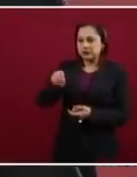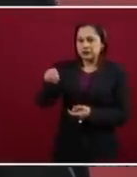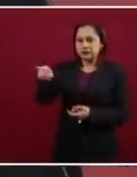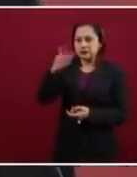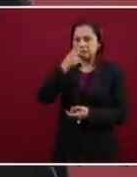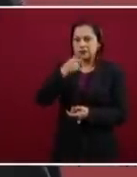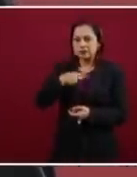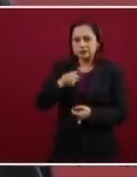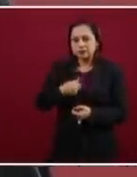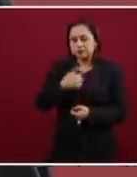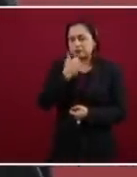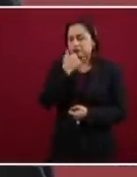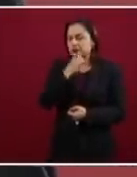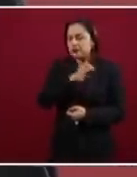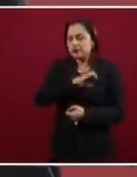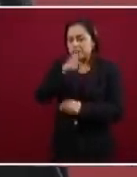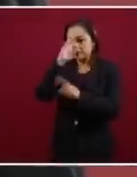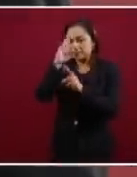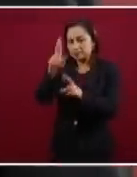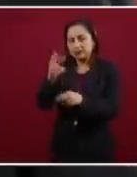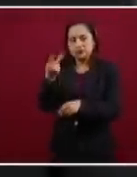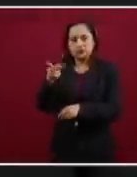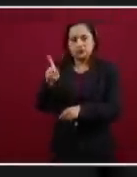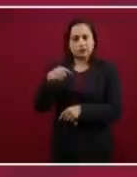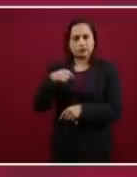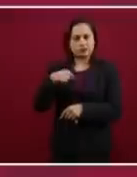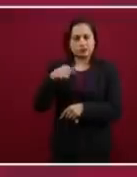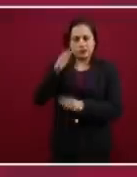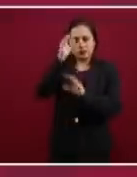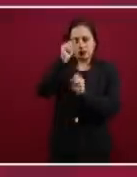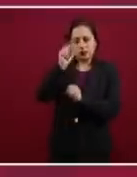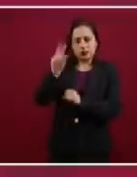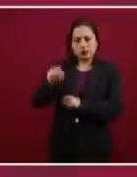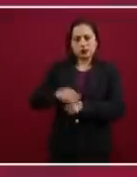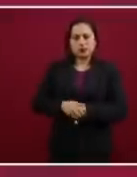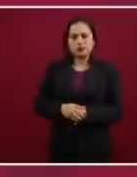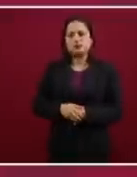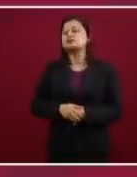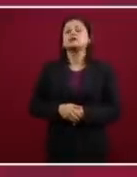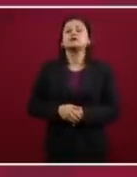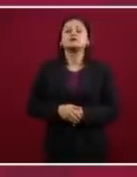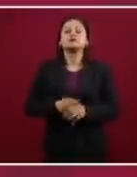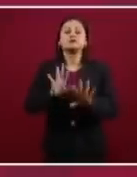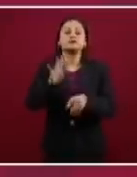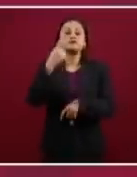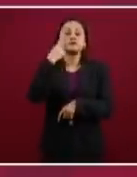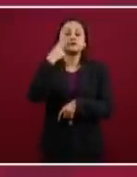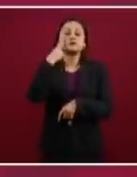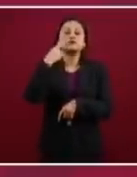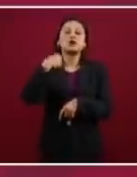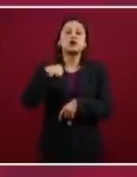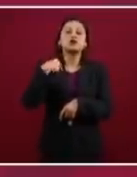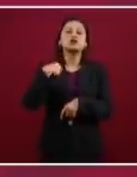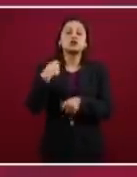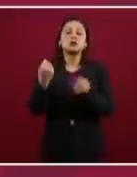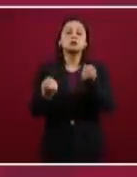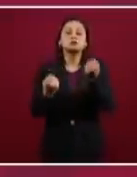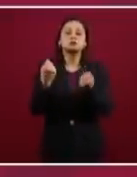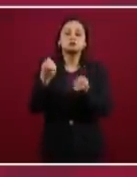porque mira yo voy por las carreteras